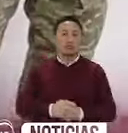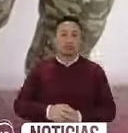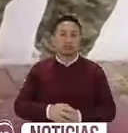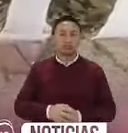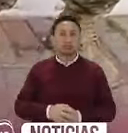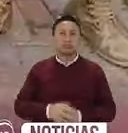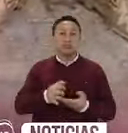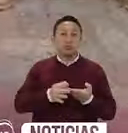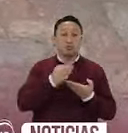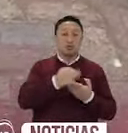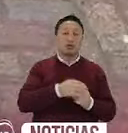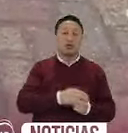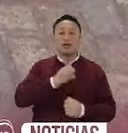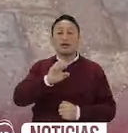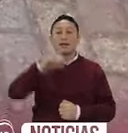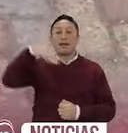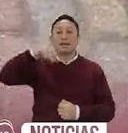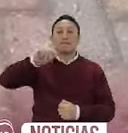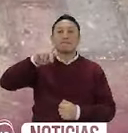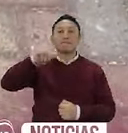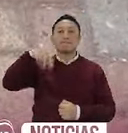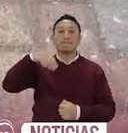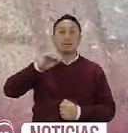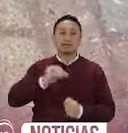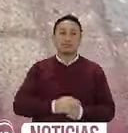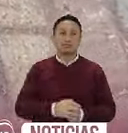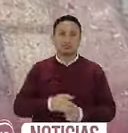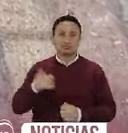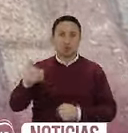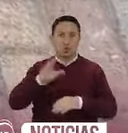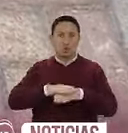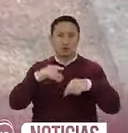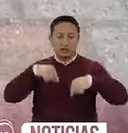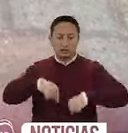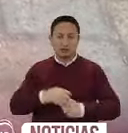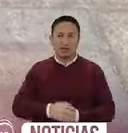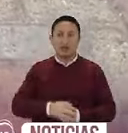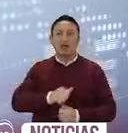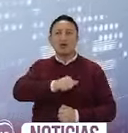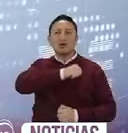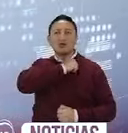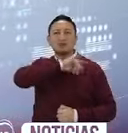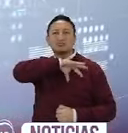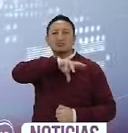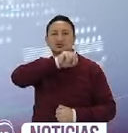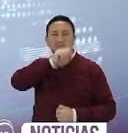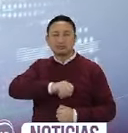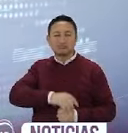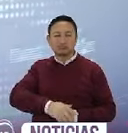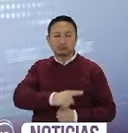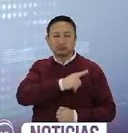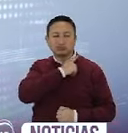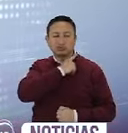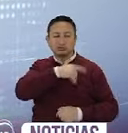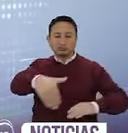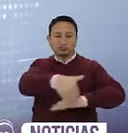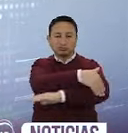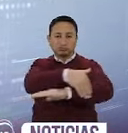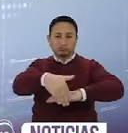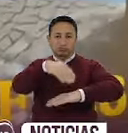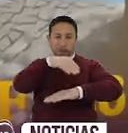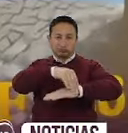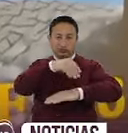en el cantón El Empalme y vinculado a múltiples delitos como extorsión y secuestros en el anillo vial de